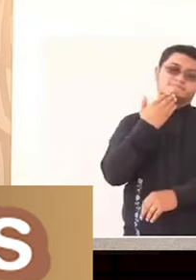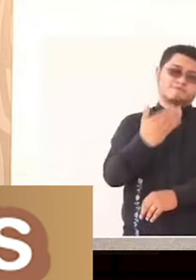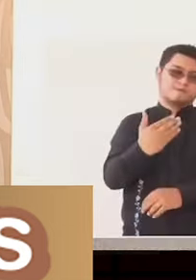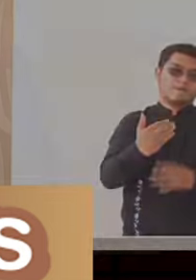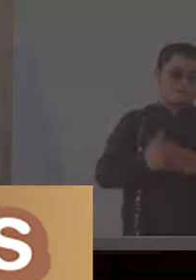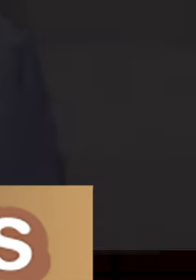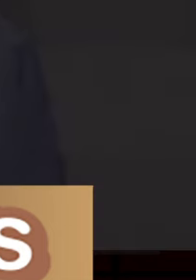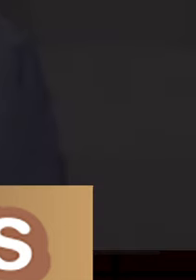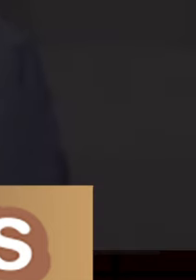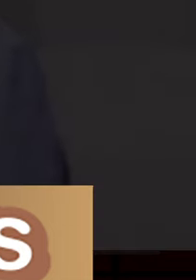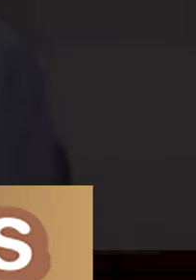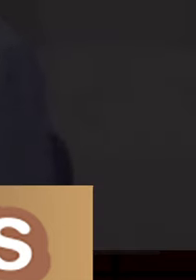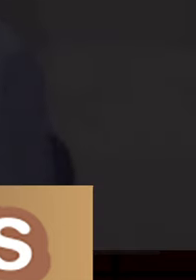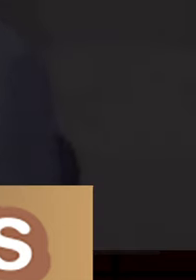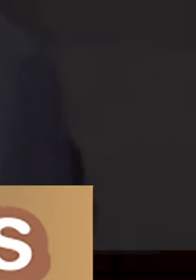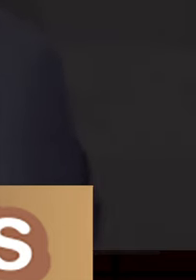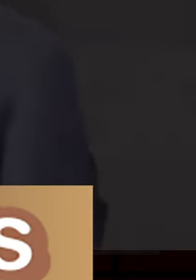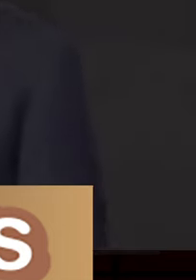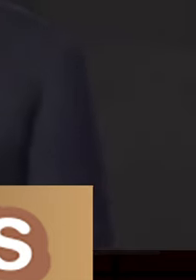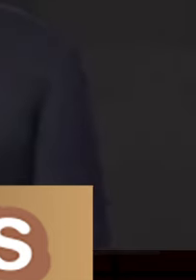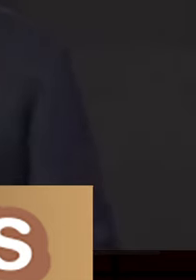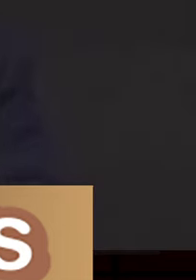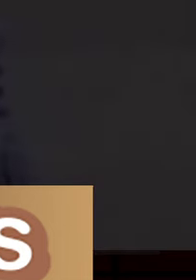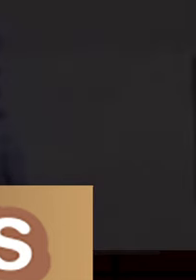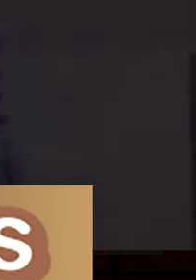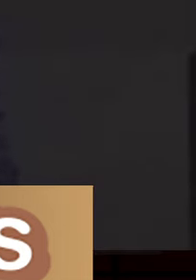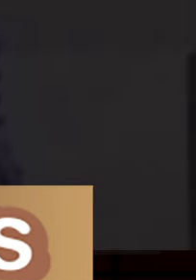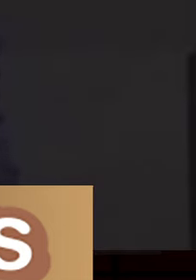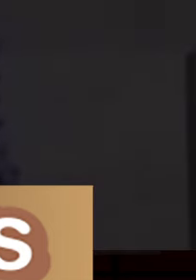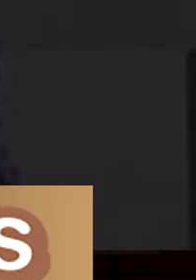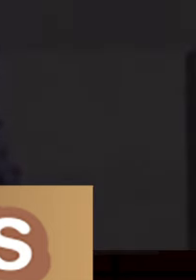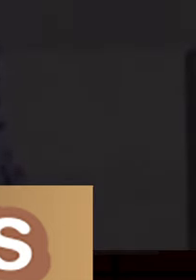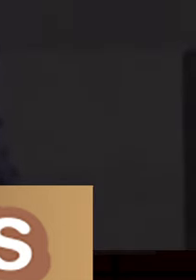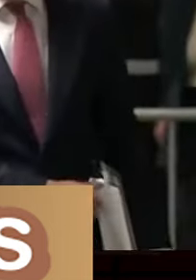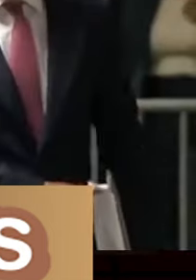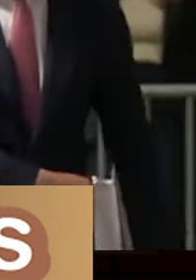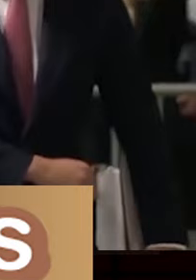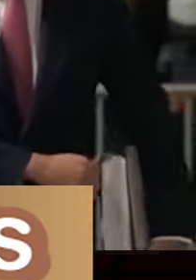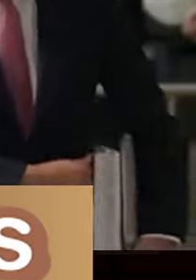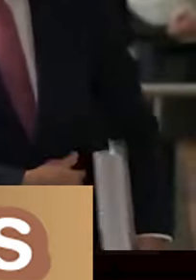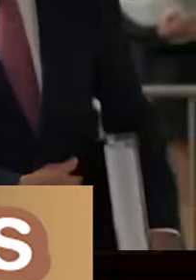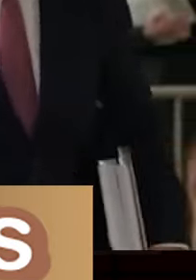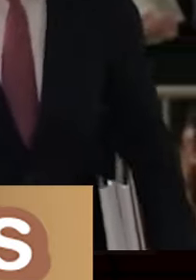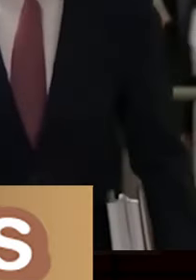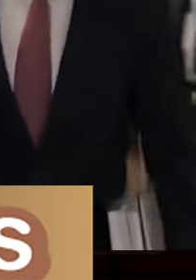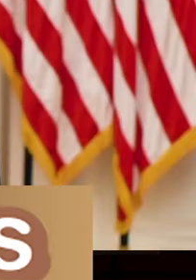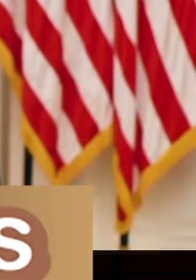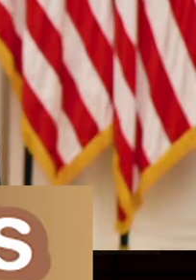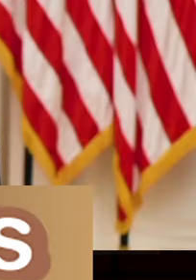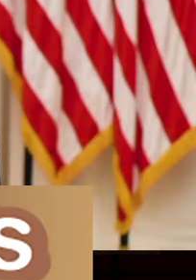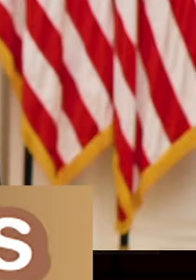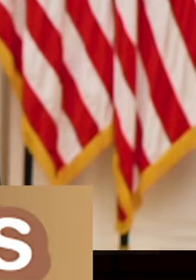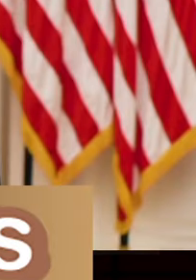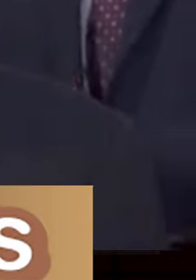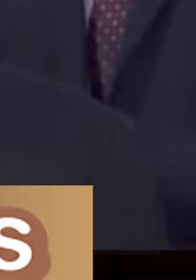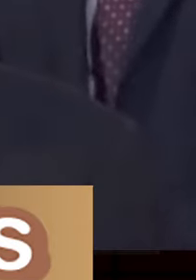aquel que los mutiló, aquel que los violó. Aman a aquel que los violó. y a su madre patria, que le dio el desarrollo